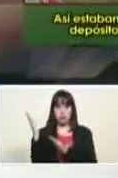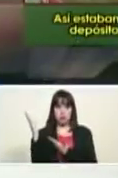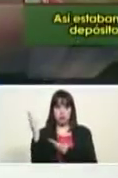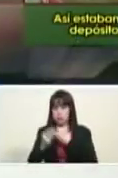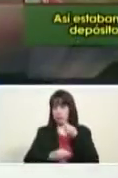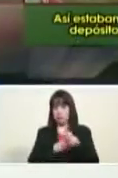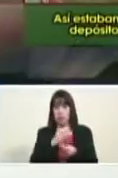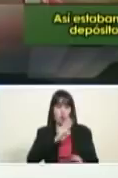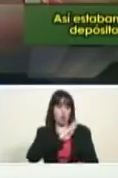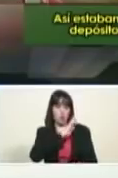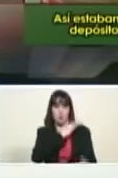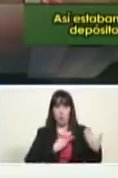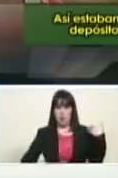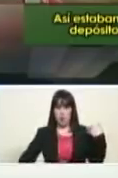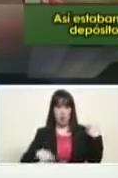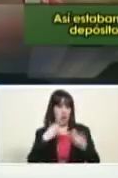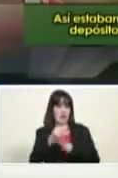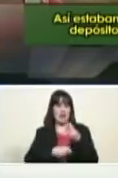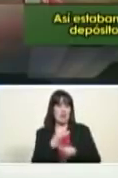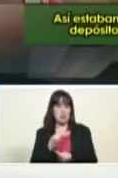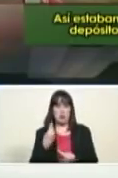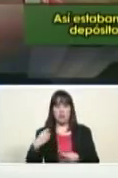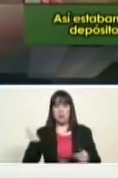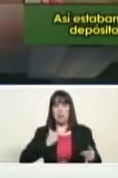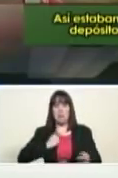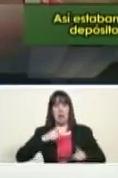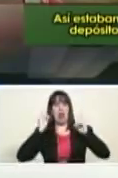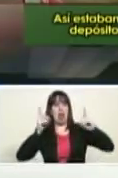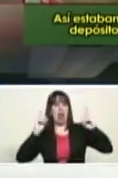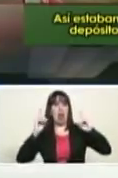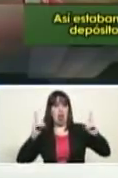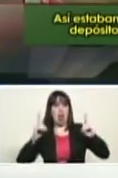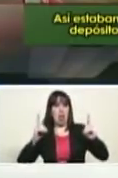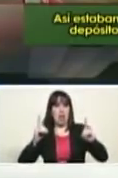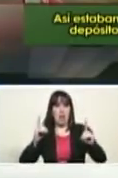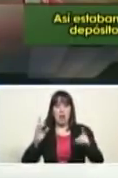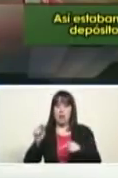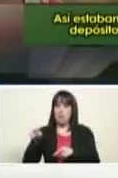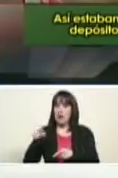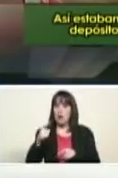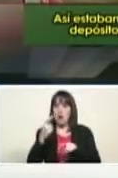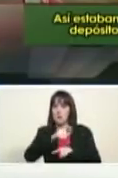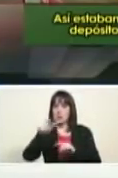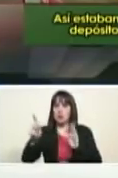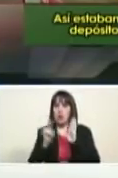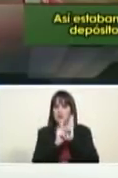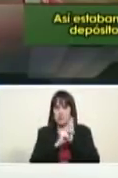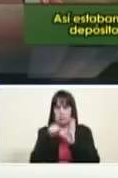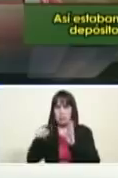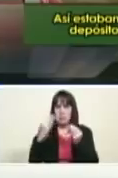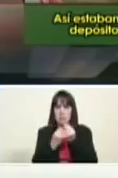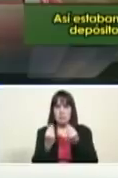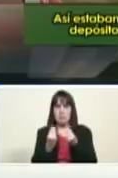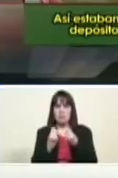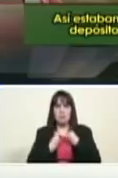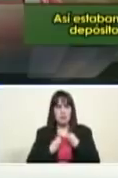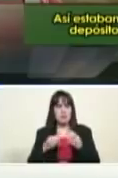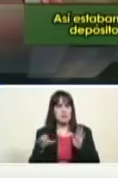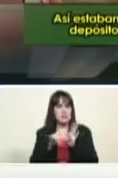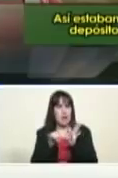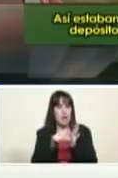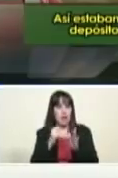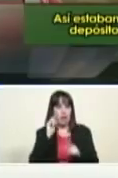la gana. La comunidad de Caurimares, mis vecinos de Caurimares, lo denunciaron